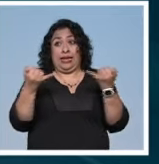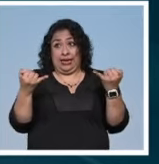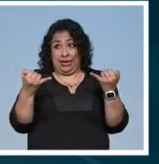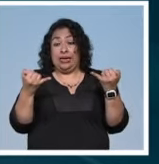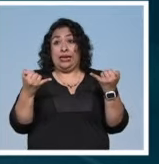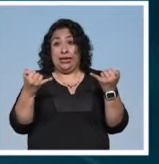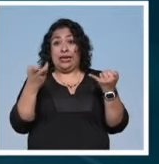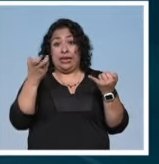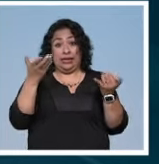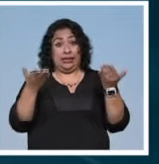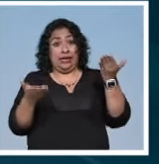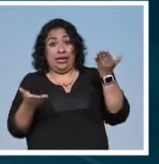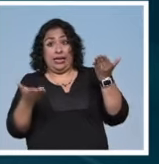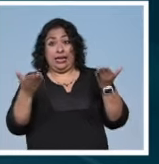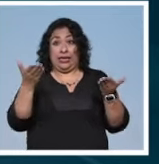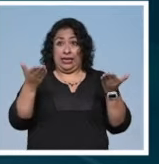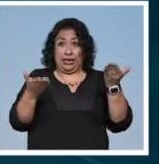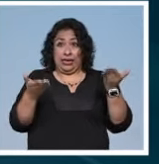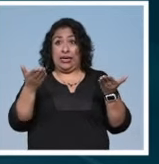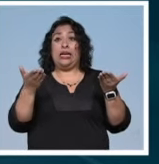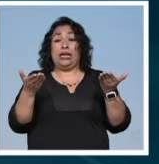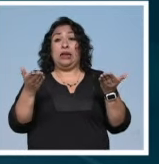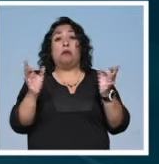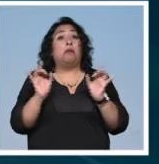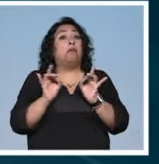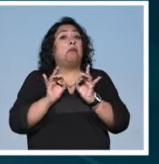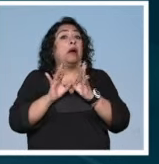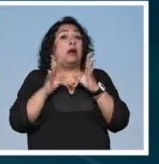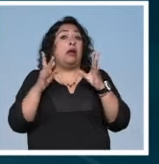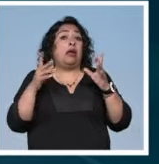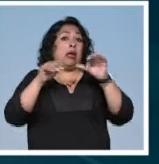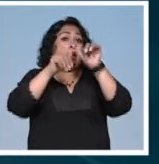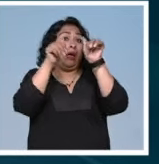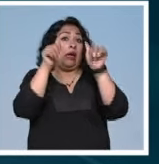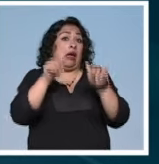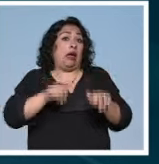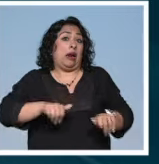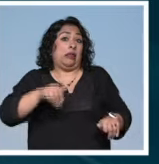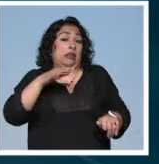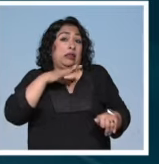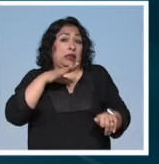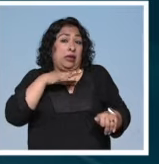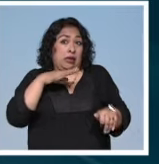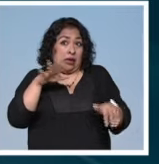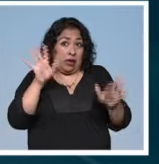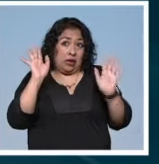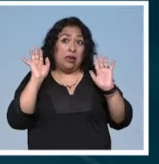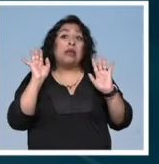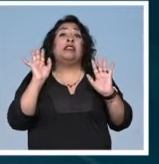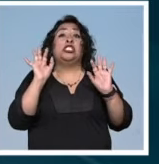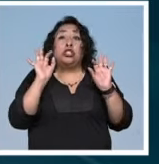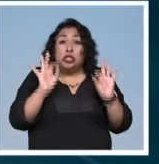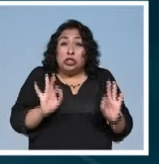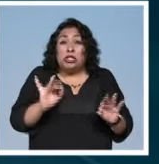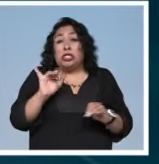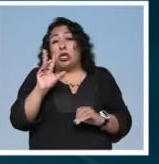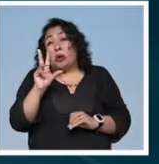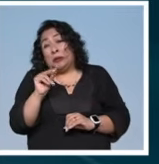este equilibrio precario sobre el que de pronto el arte se desenvuelve y si es legítimo o no